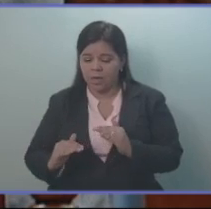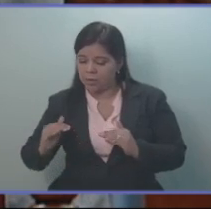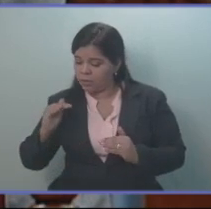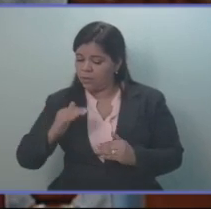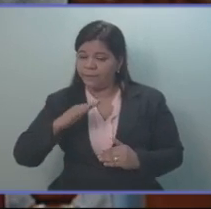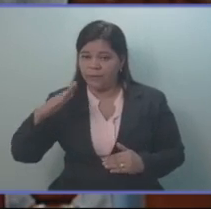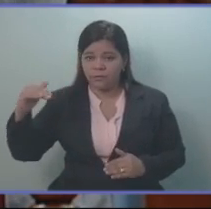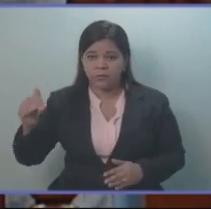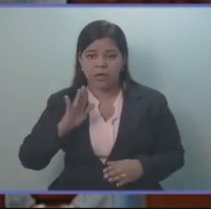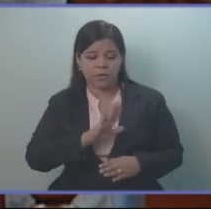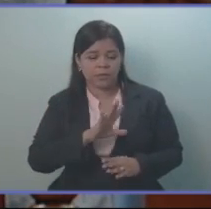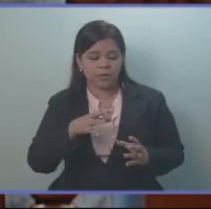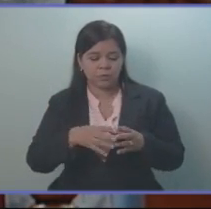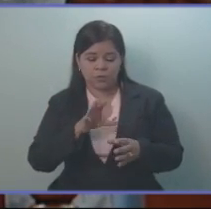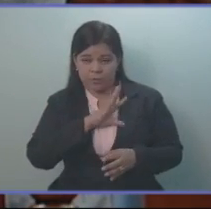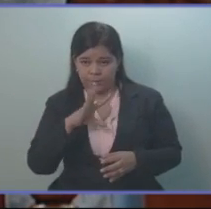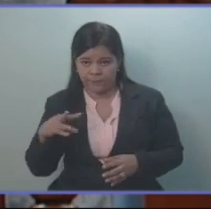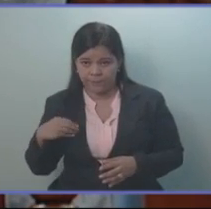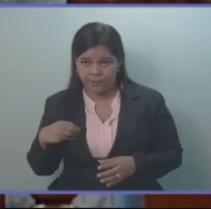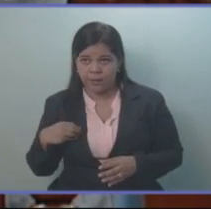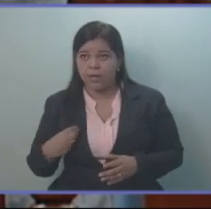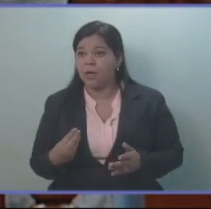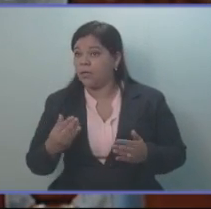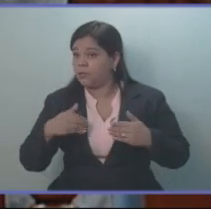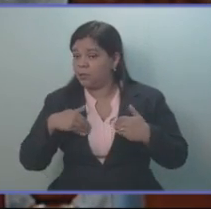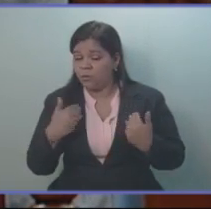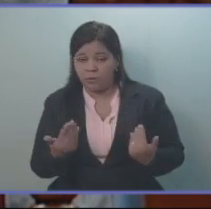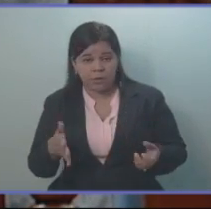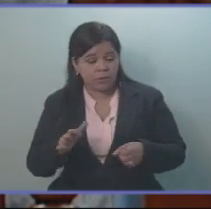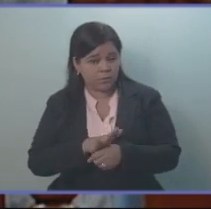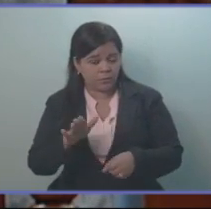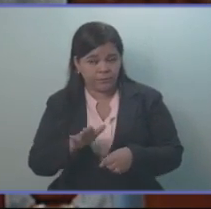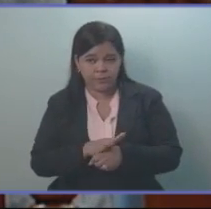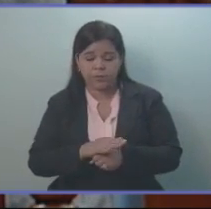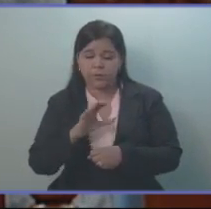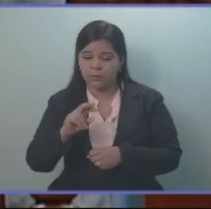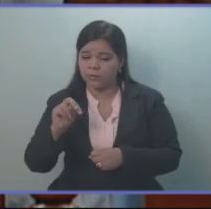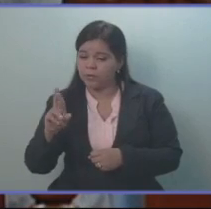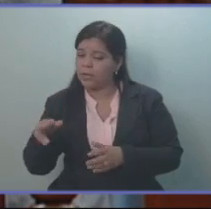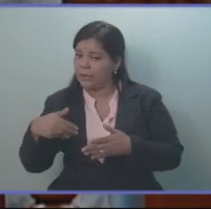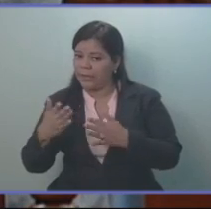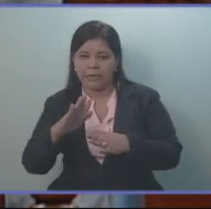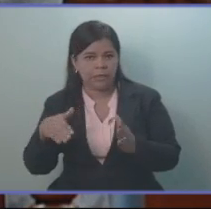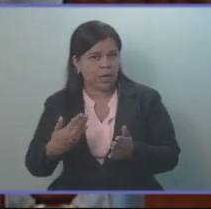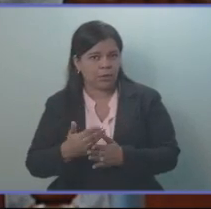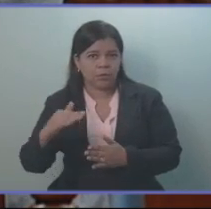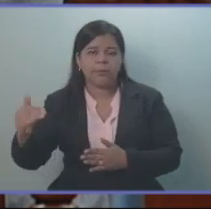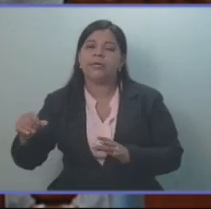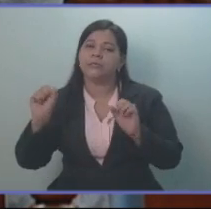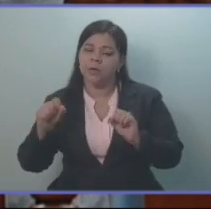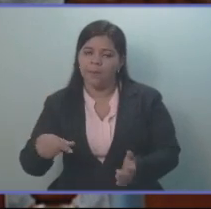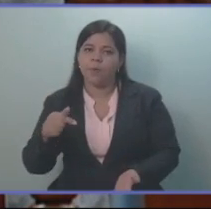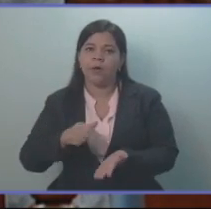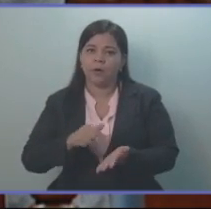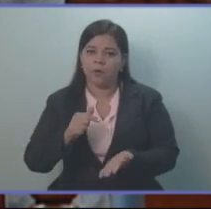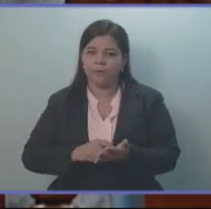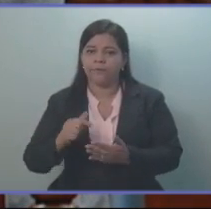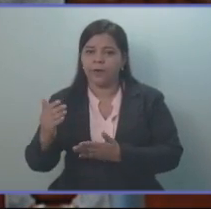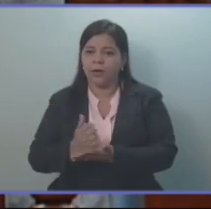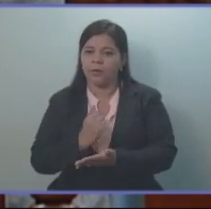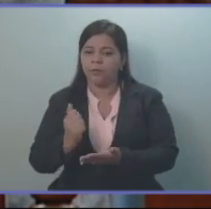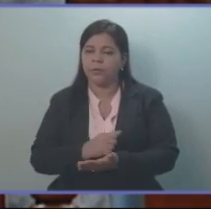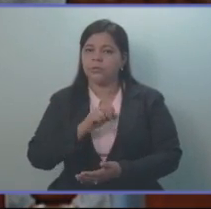grupo familiar. En cuanto a las carencias de bienes que extiende el CNR a nivel nacional, este cobrará el arancel correspondiente